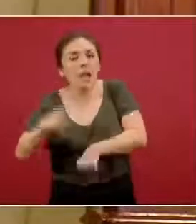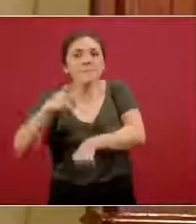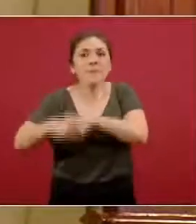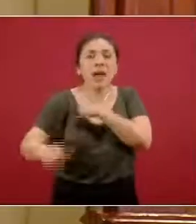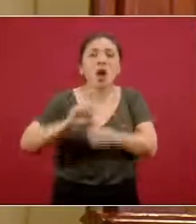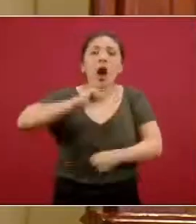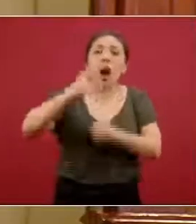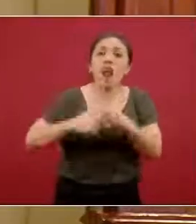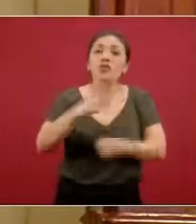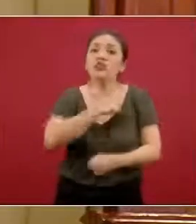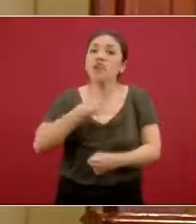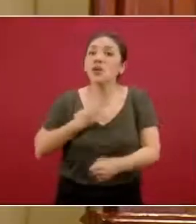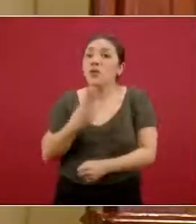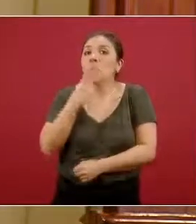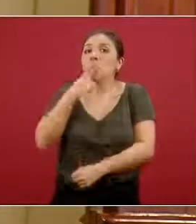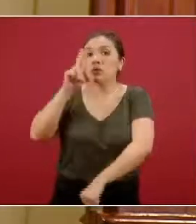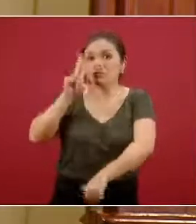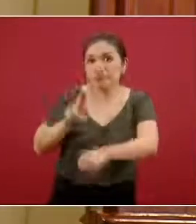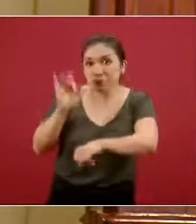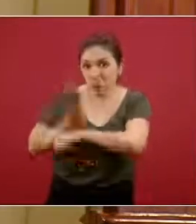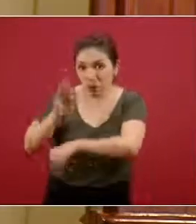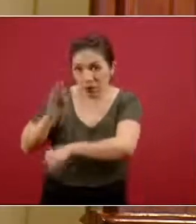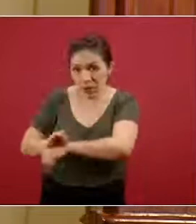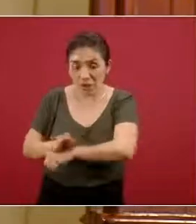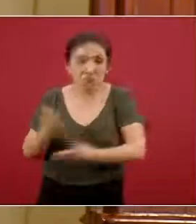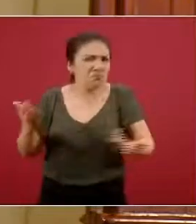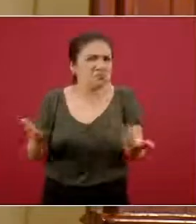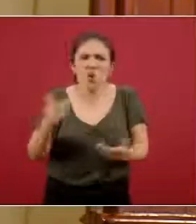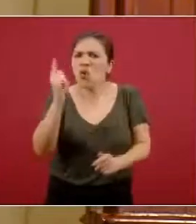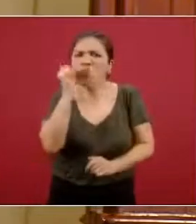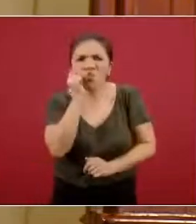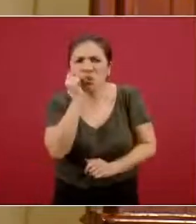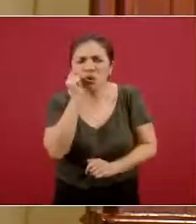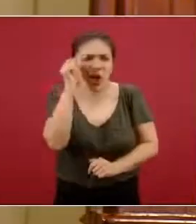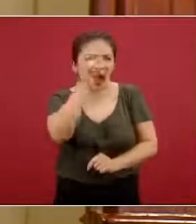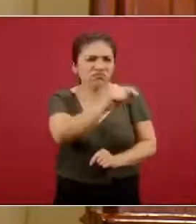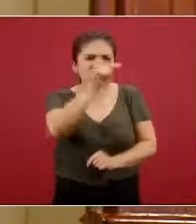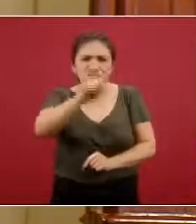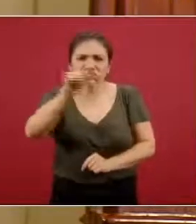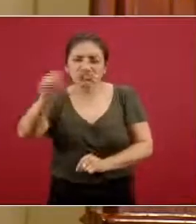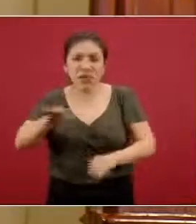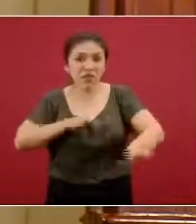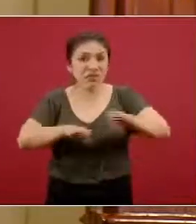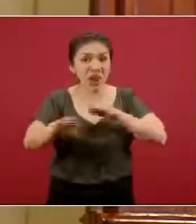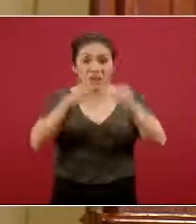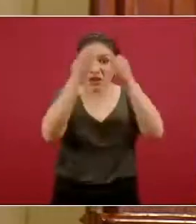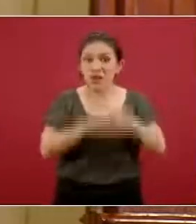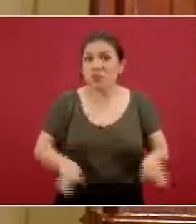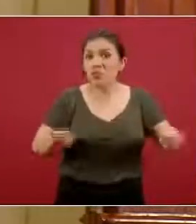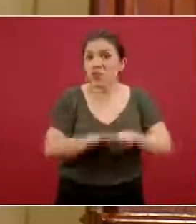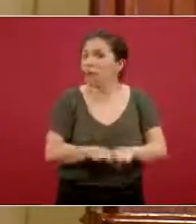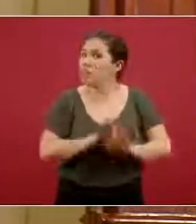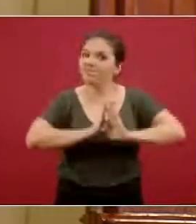era independientemente si realizaban una actividad laboral esencial. Recordemos que se